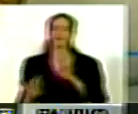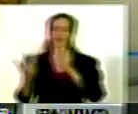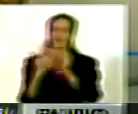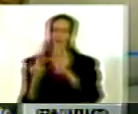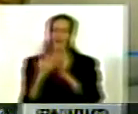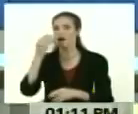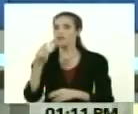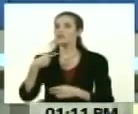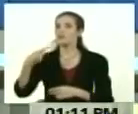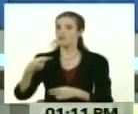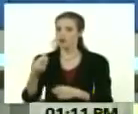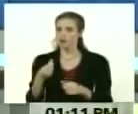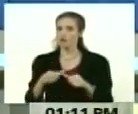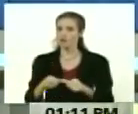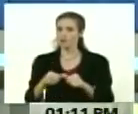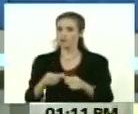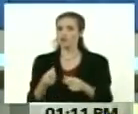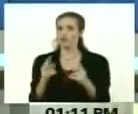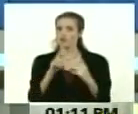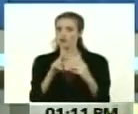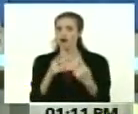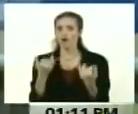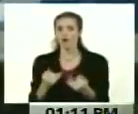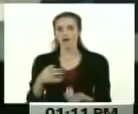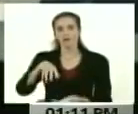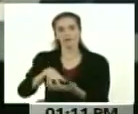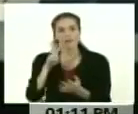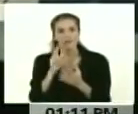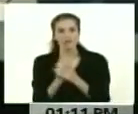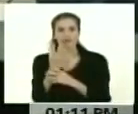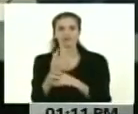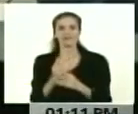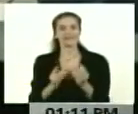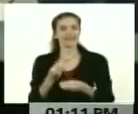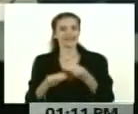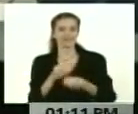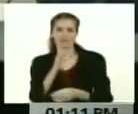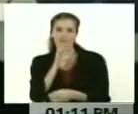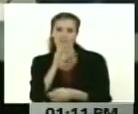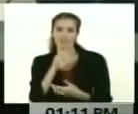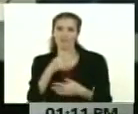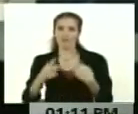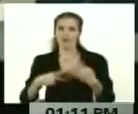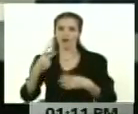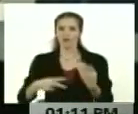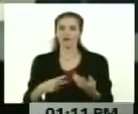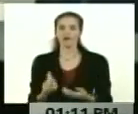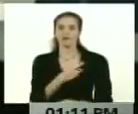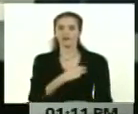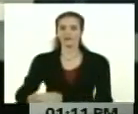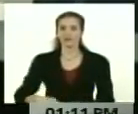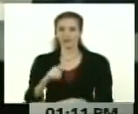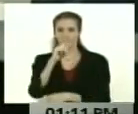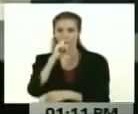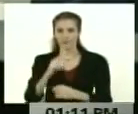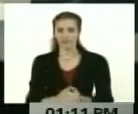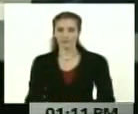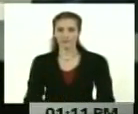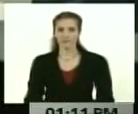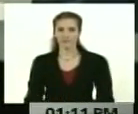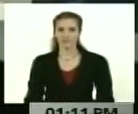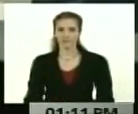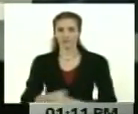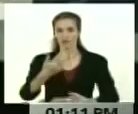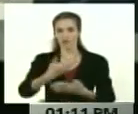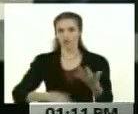por Facebook Live. Por lo pronto vamos al Palacio de Miraflores, en donde se desarrolla todavía el programa con el presidente Nicolás Maduro Moros. El